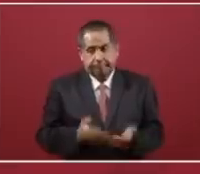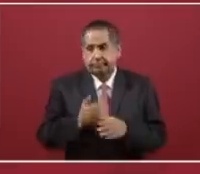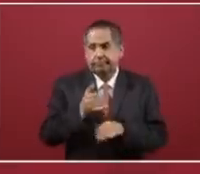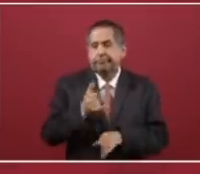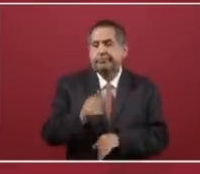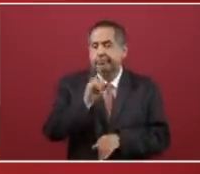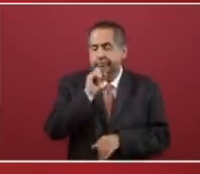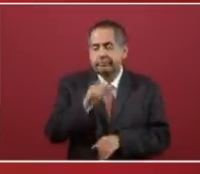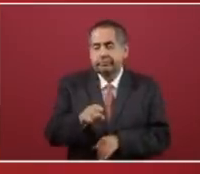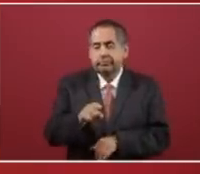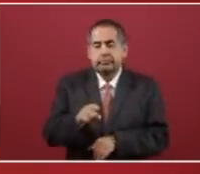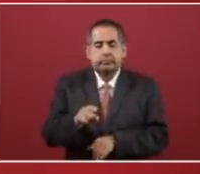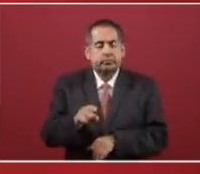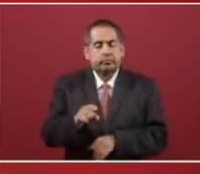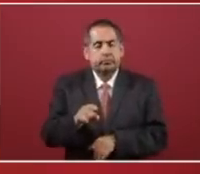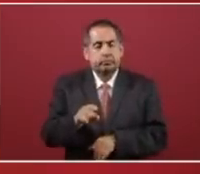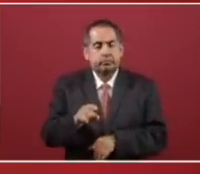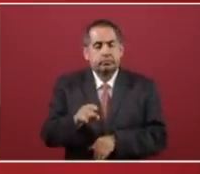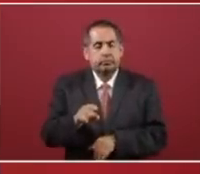todo